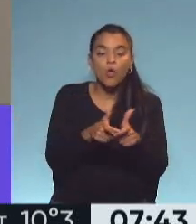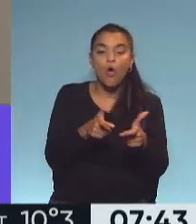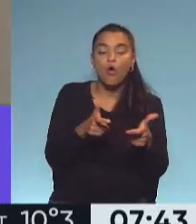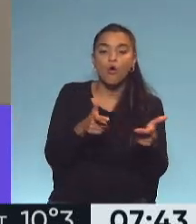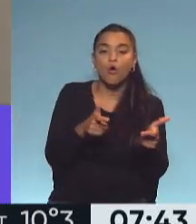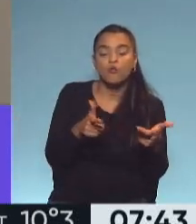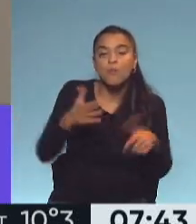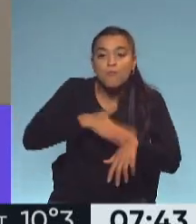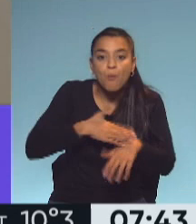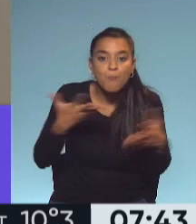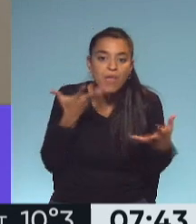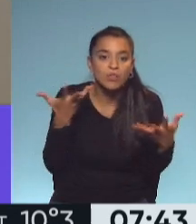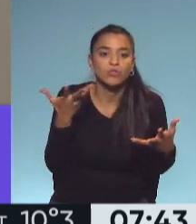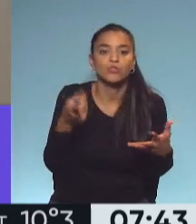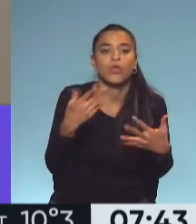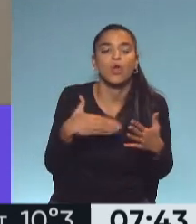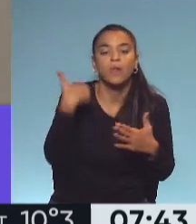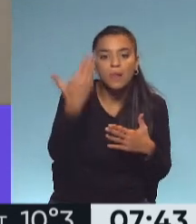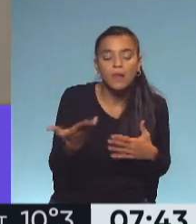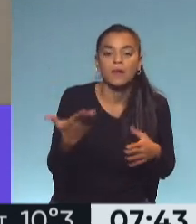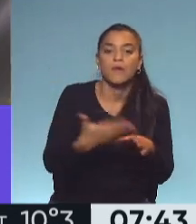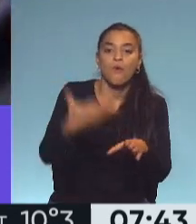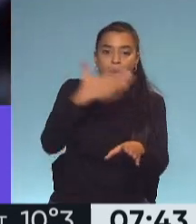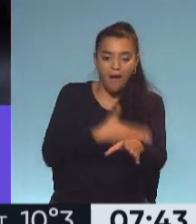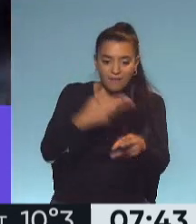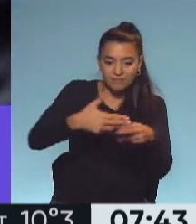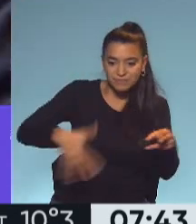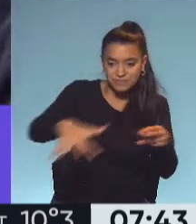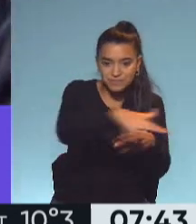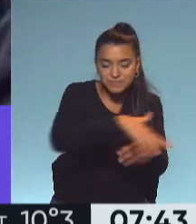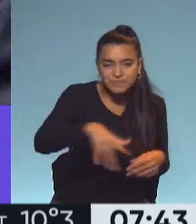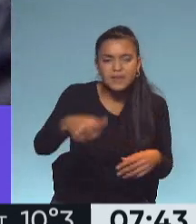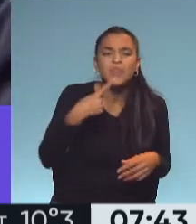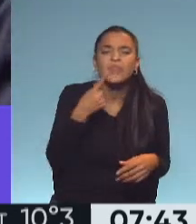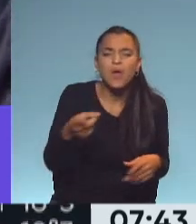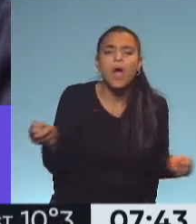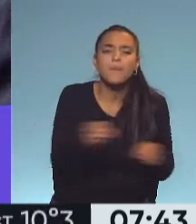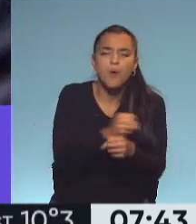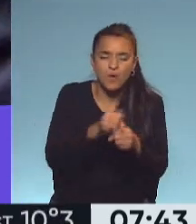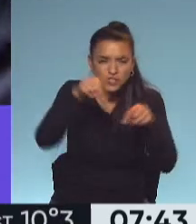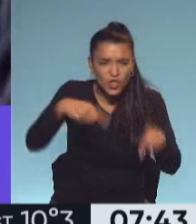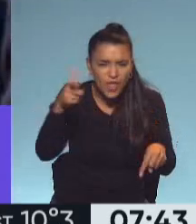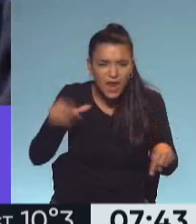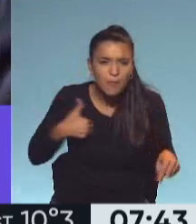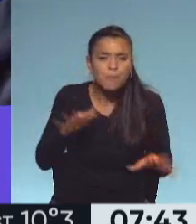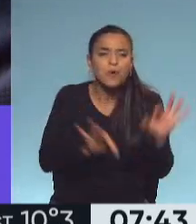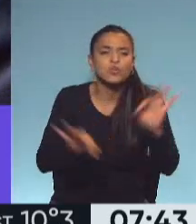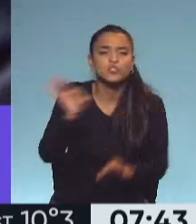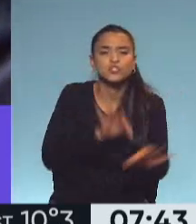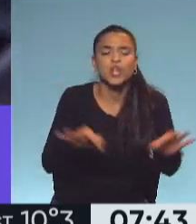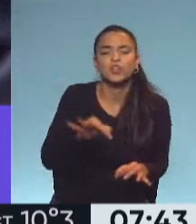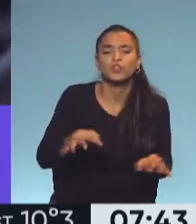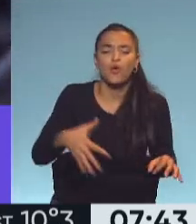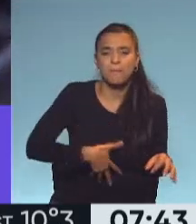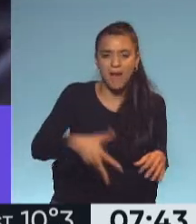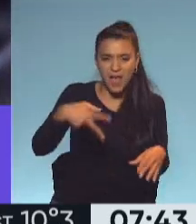algún momento de los encuentros posteriores y anteriores allí en el Vaticano, se mencionó la aprobación en la Argentina del proyecto de interrupción